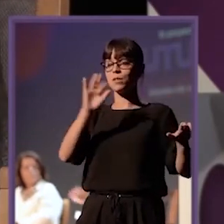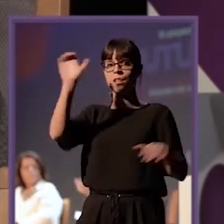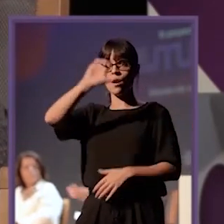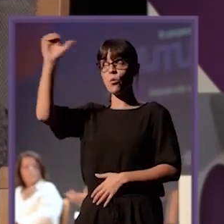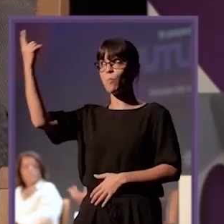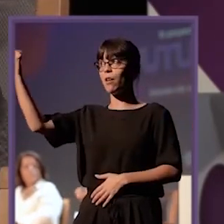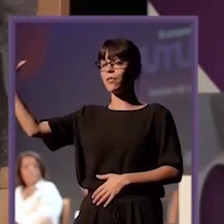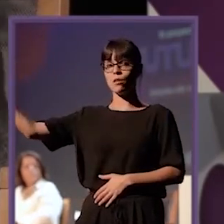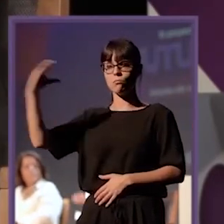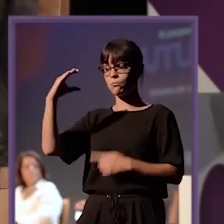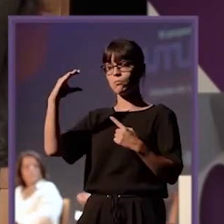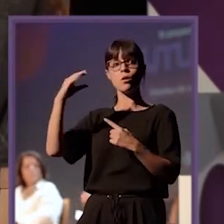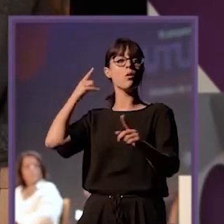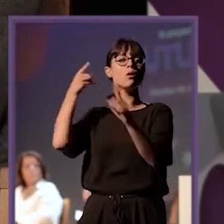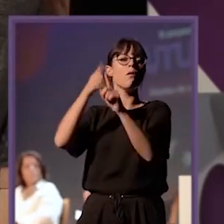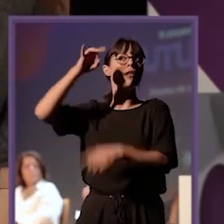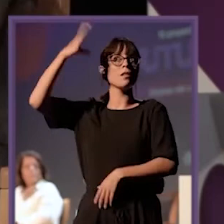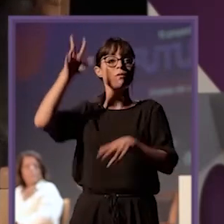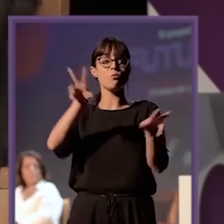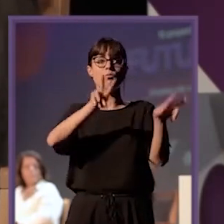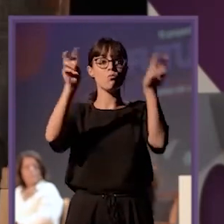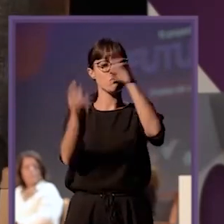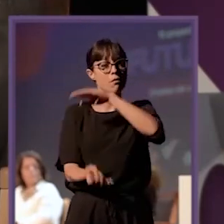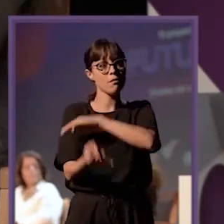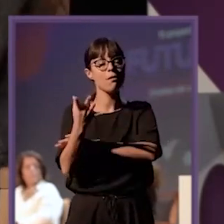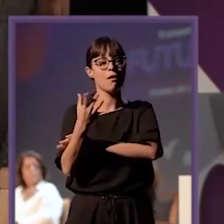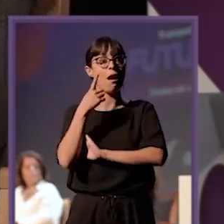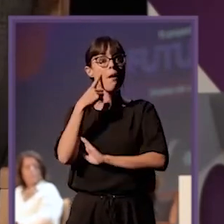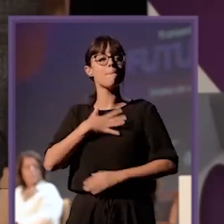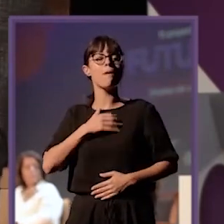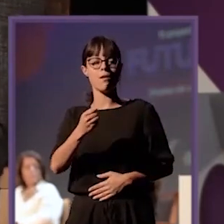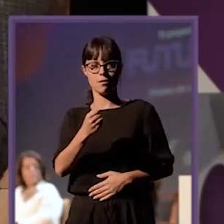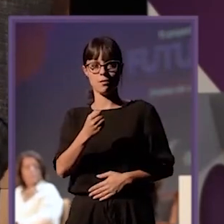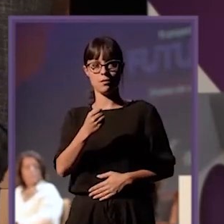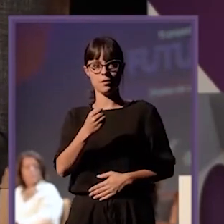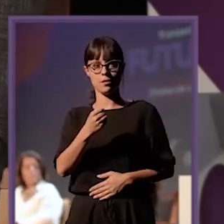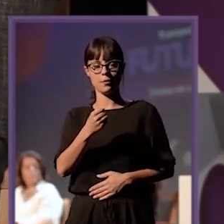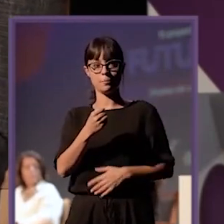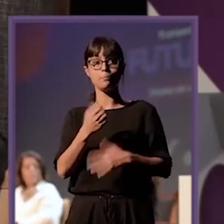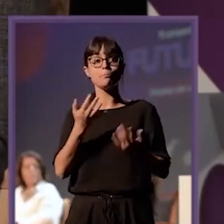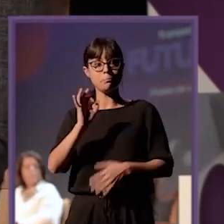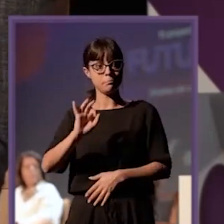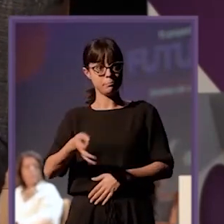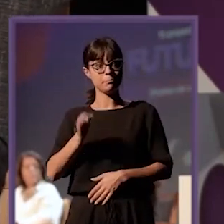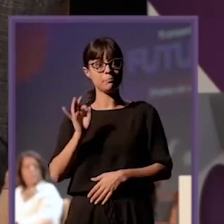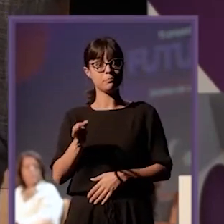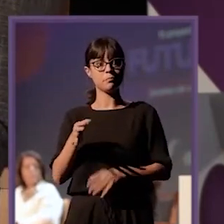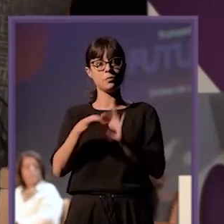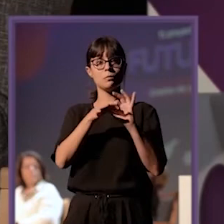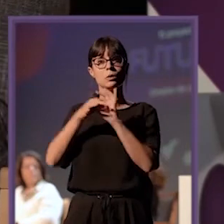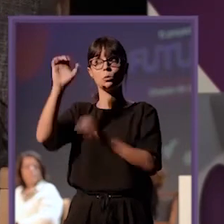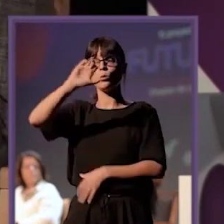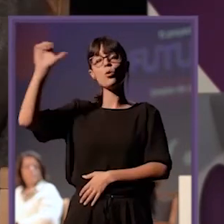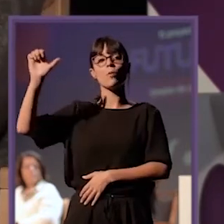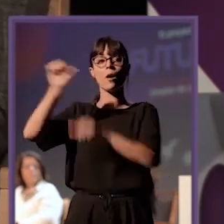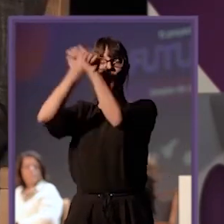para tener la capacidad de innovar, para decir, vamos a arriesgarnos. Efectivamente, la Unión Europea apuesta por un cambio, ya la